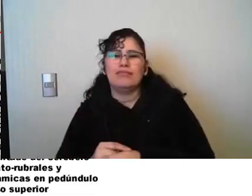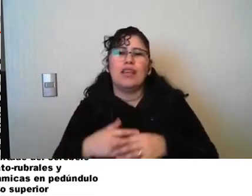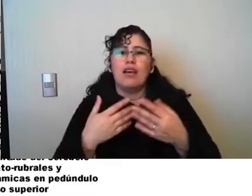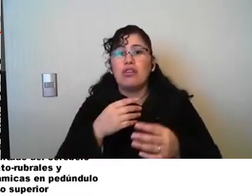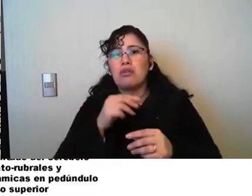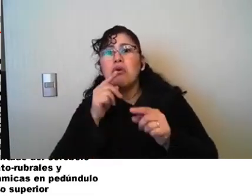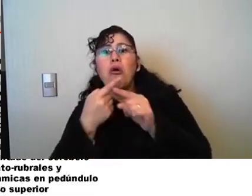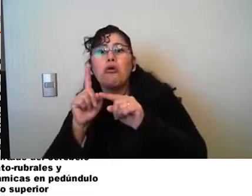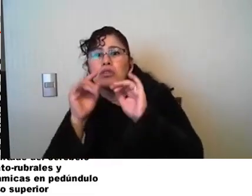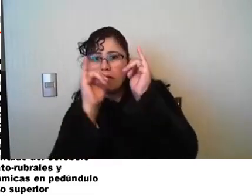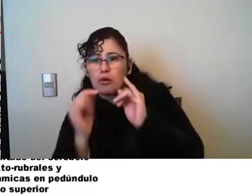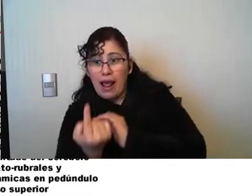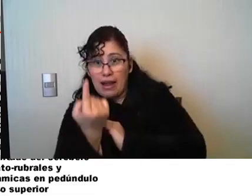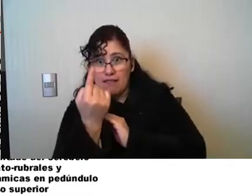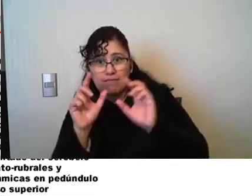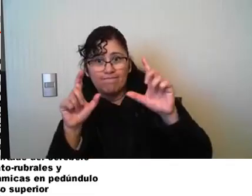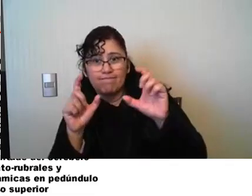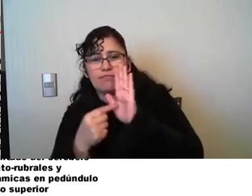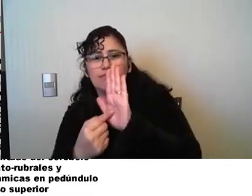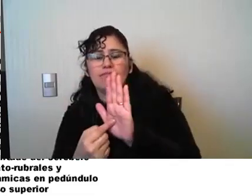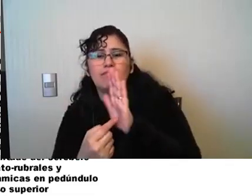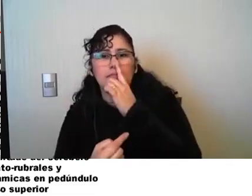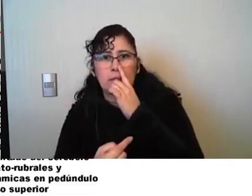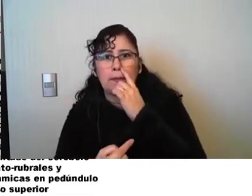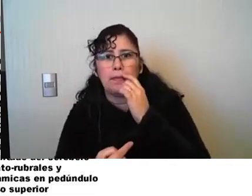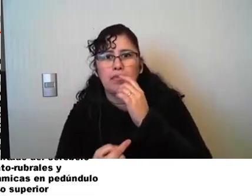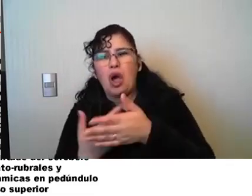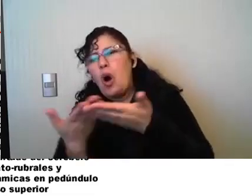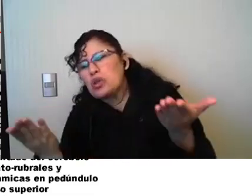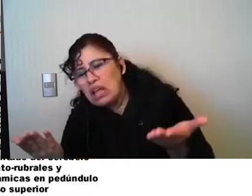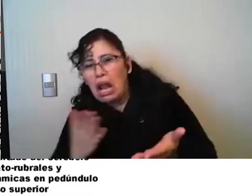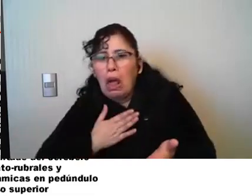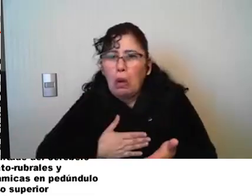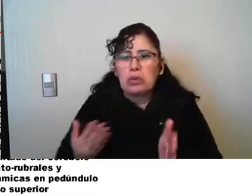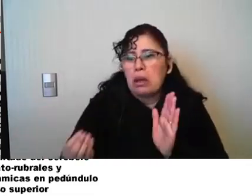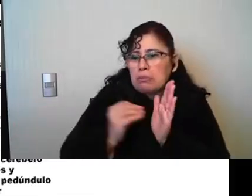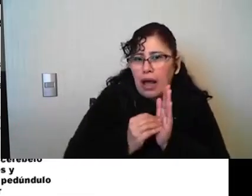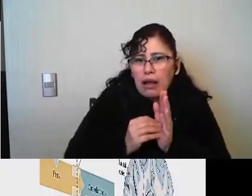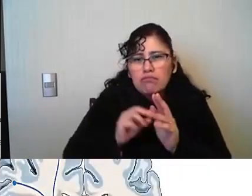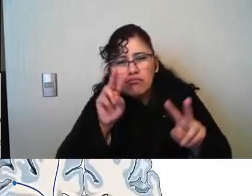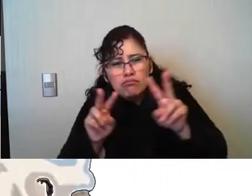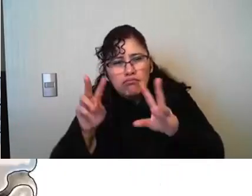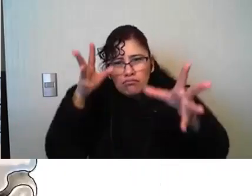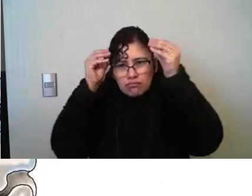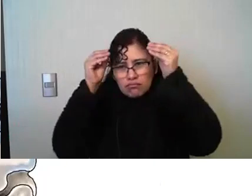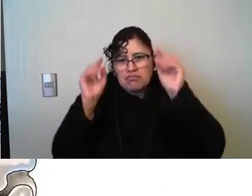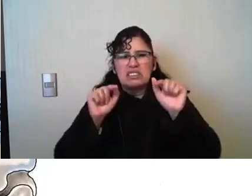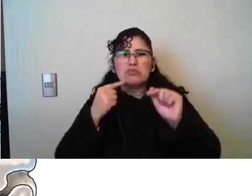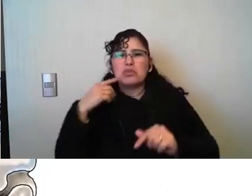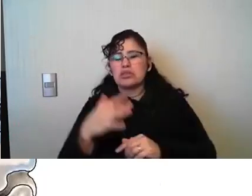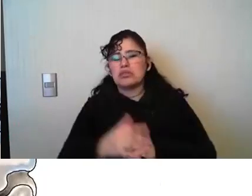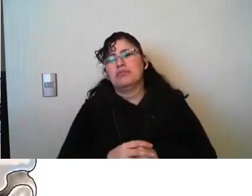verlo, ¿ya? La que usted más le acomode para que lo tengan ahí a mano.